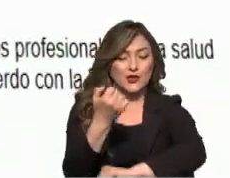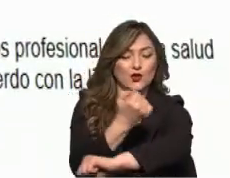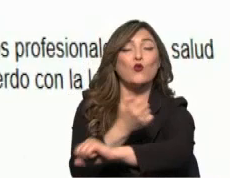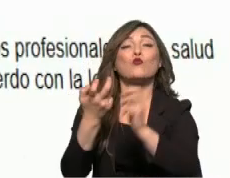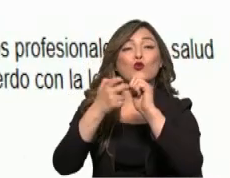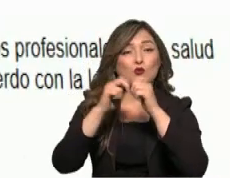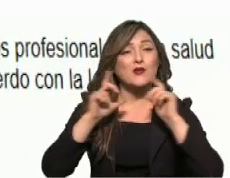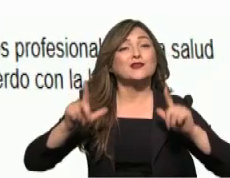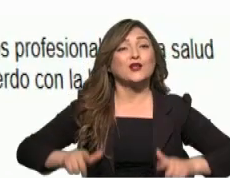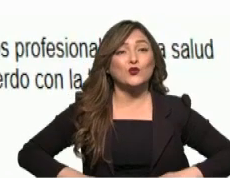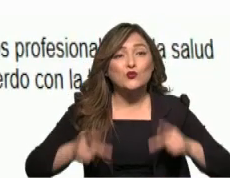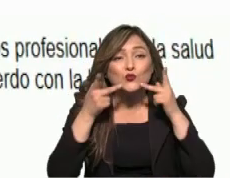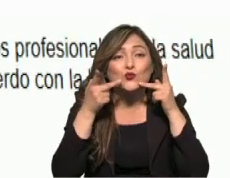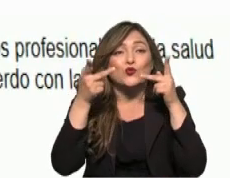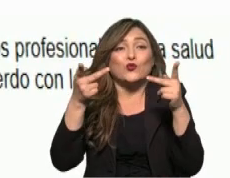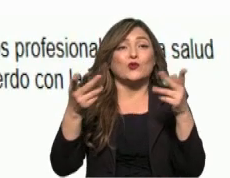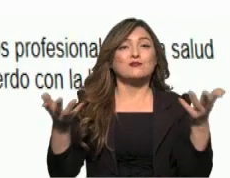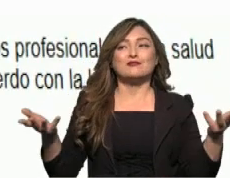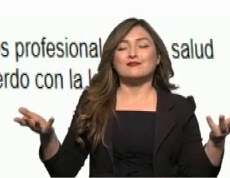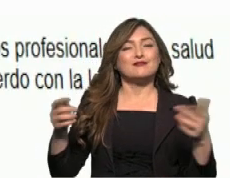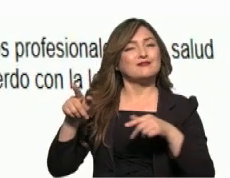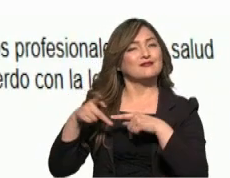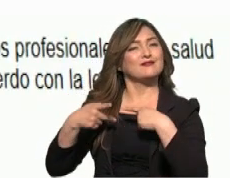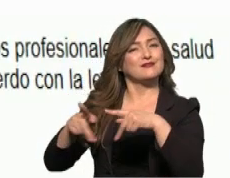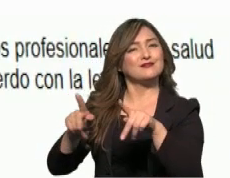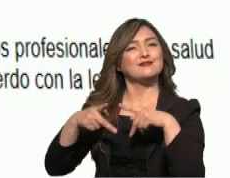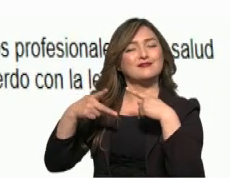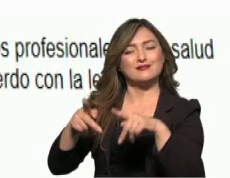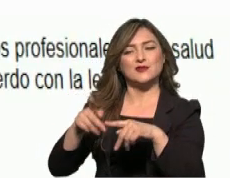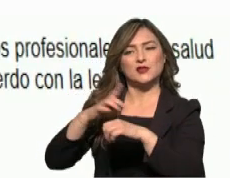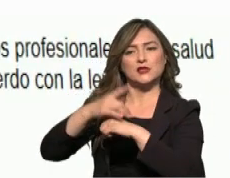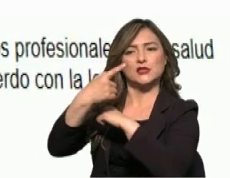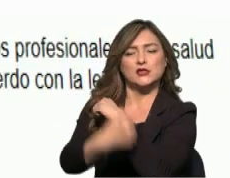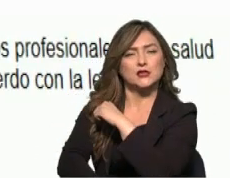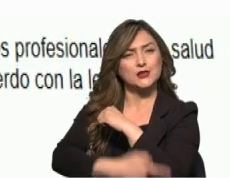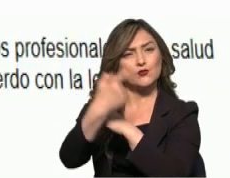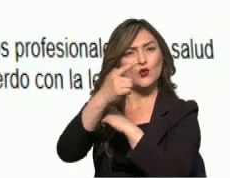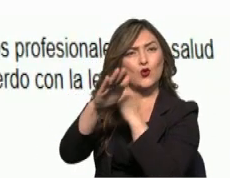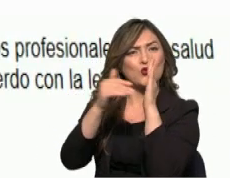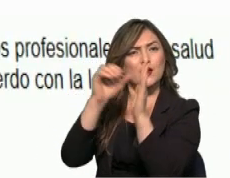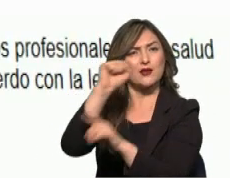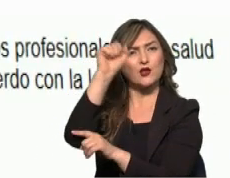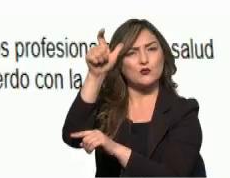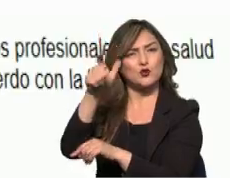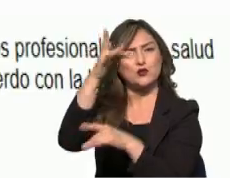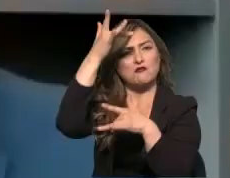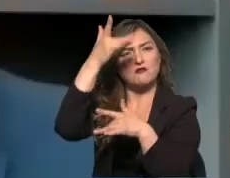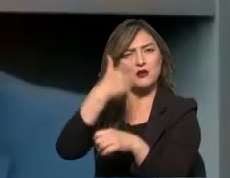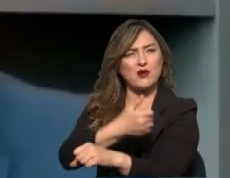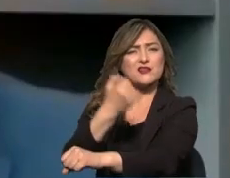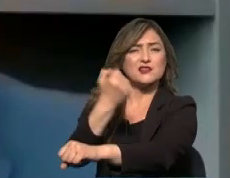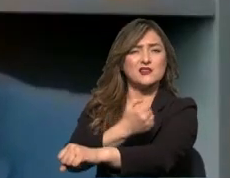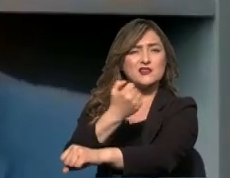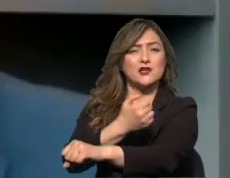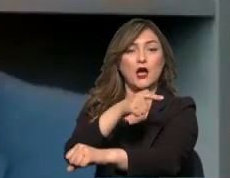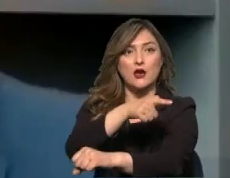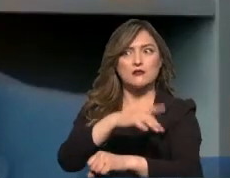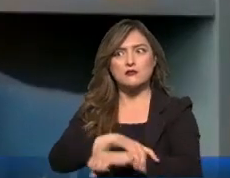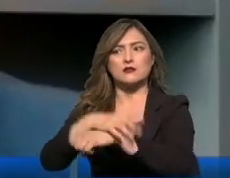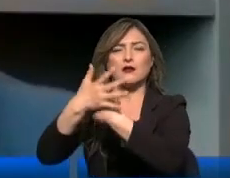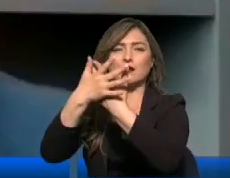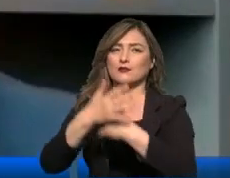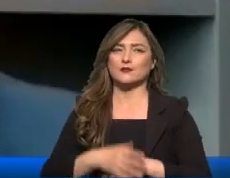un problema de salud pública y que en ningún caso se permitirá su criminalización ni se vulnerarán sus derechos constitucionales. Esa referencia